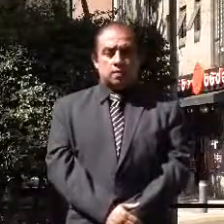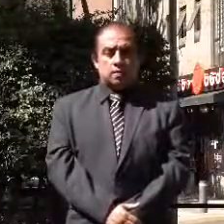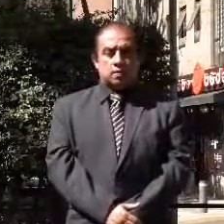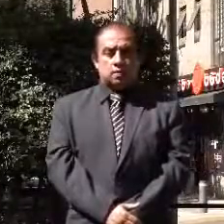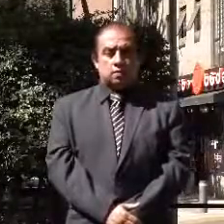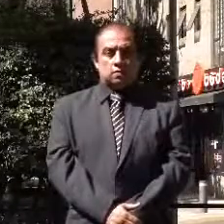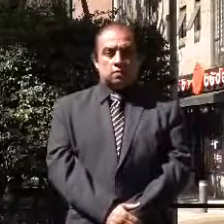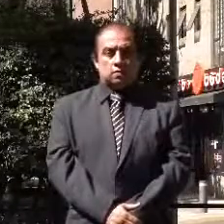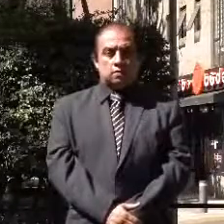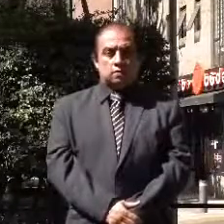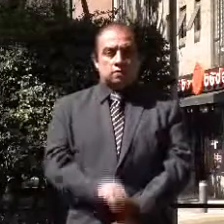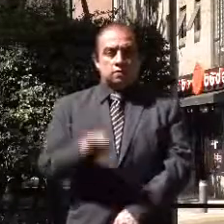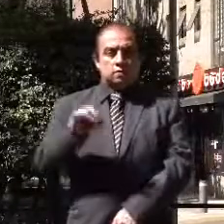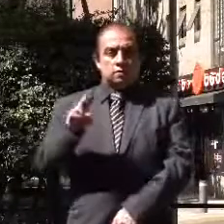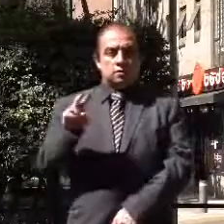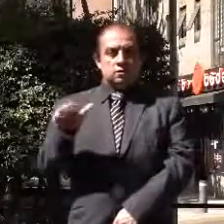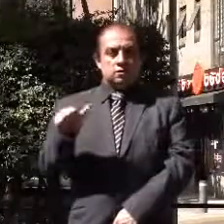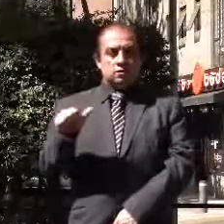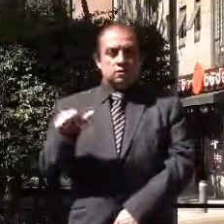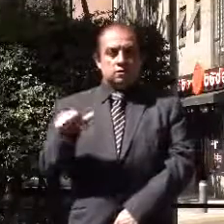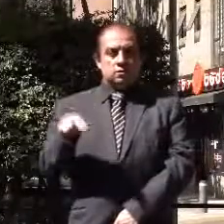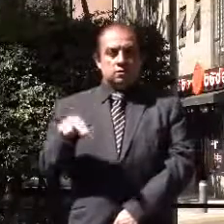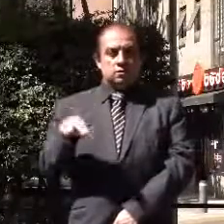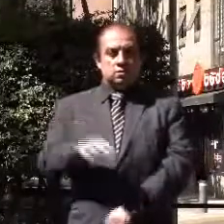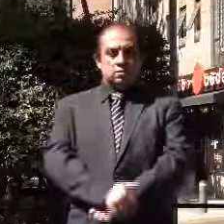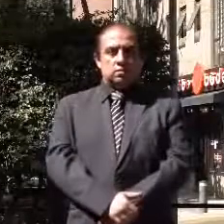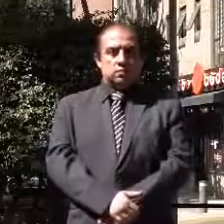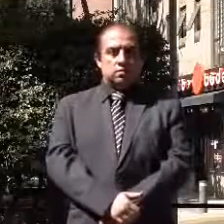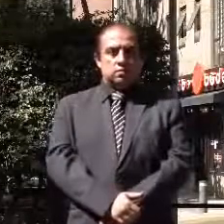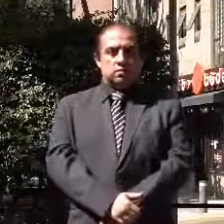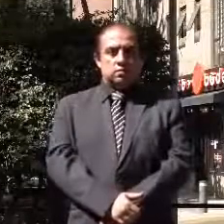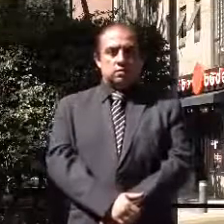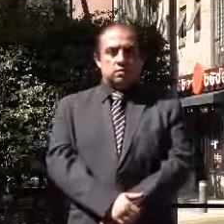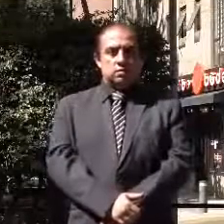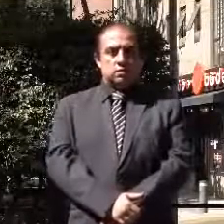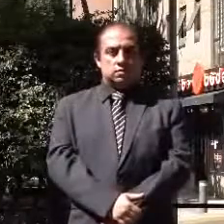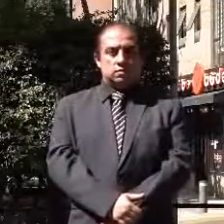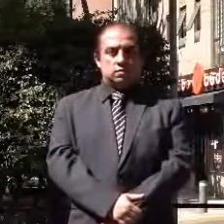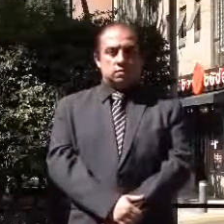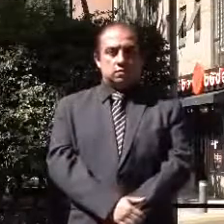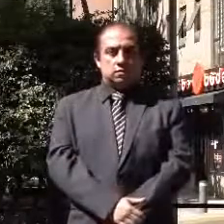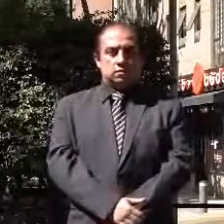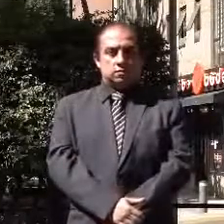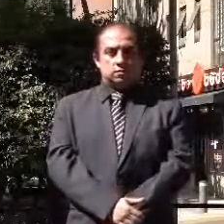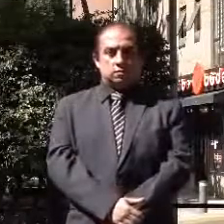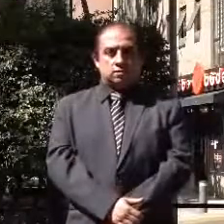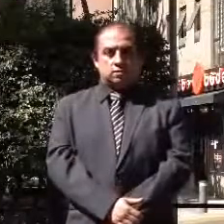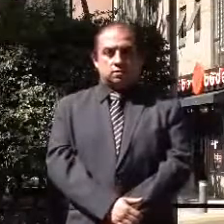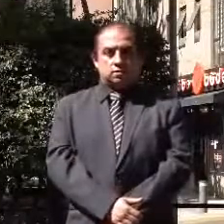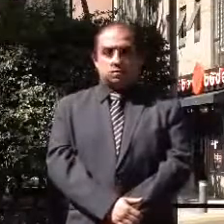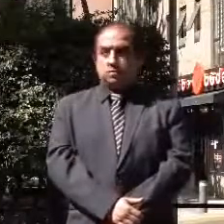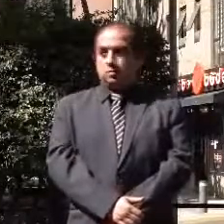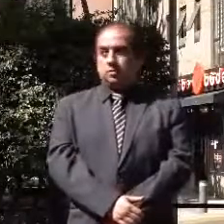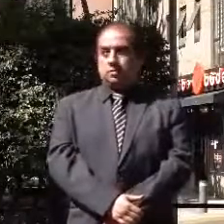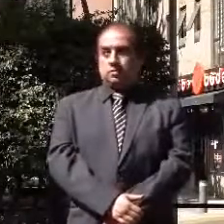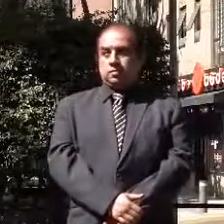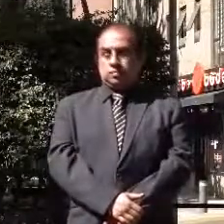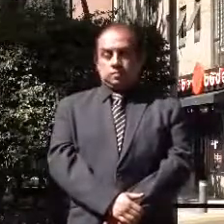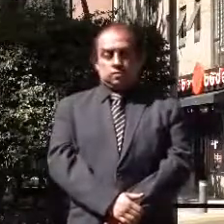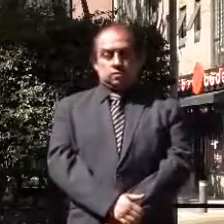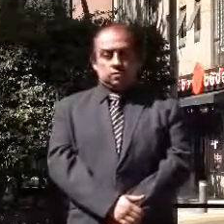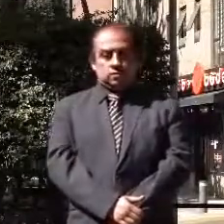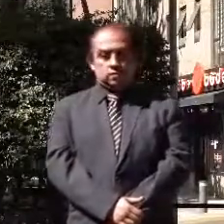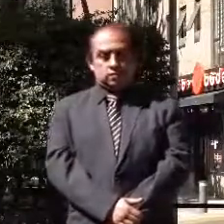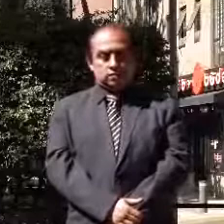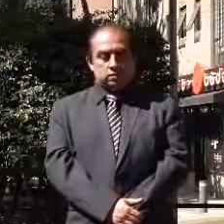Iván. O bueno, vamos a filmar un videito. Es que eso está bien padre. Sí, es que ahí es donde A vale ver. la pena la... Sí.